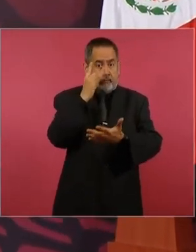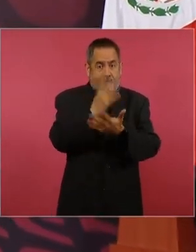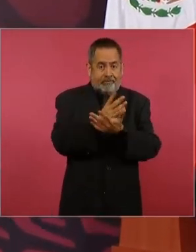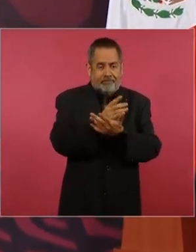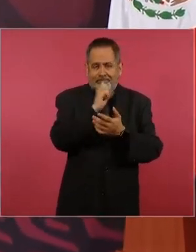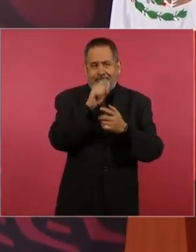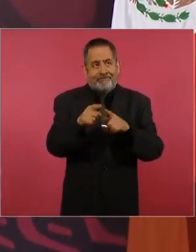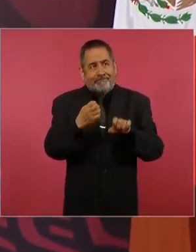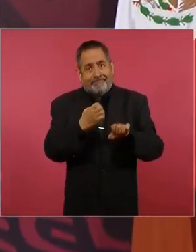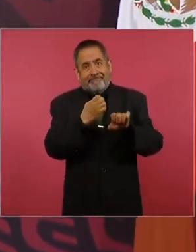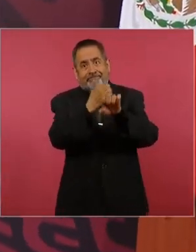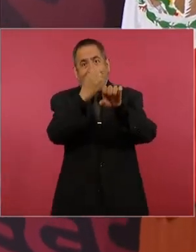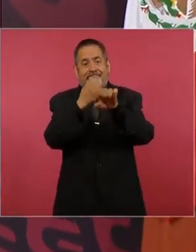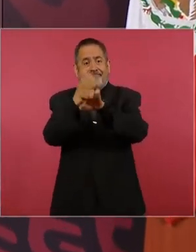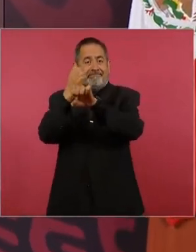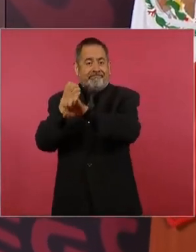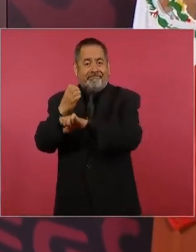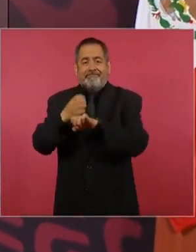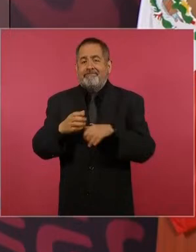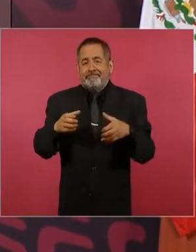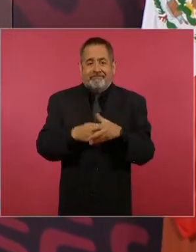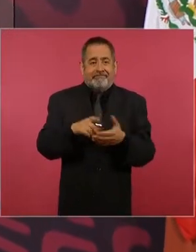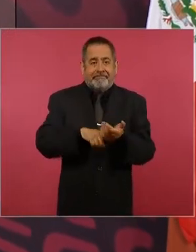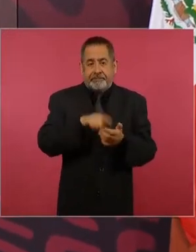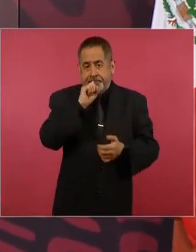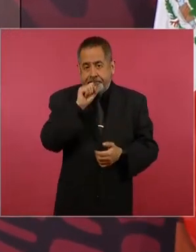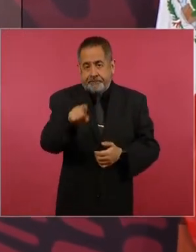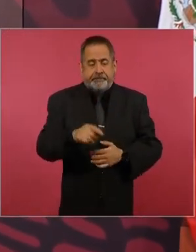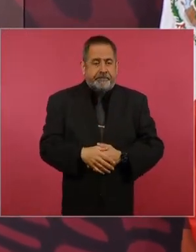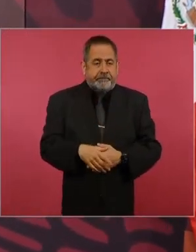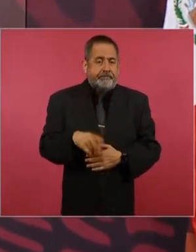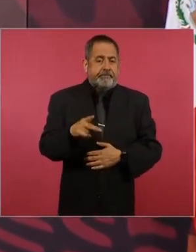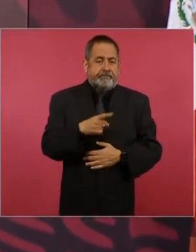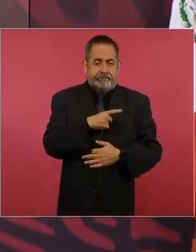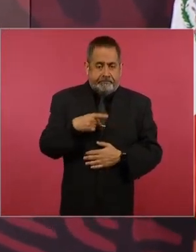también en los estados, pero hay que seguir